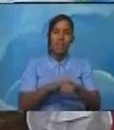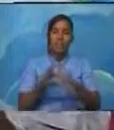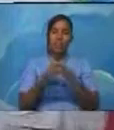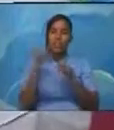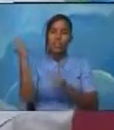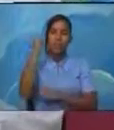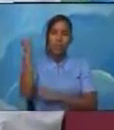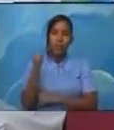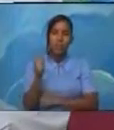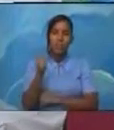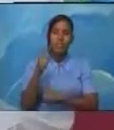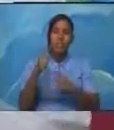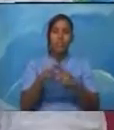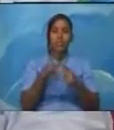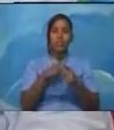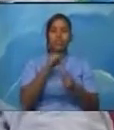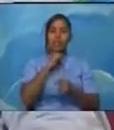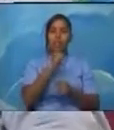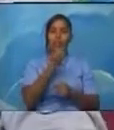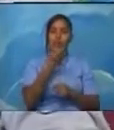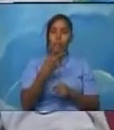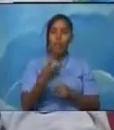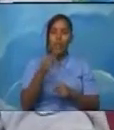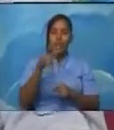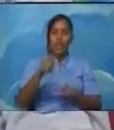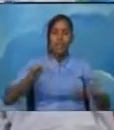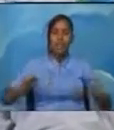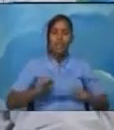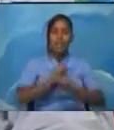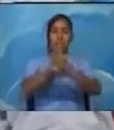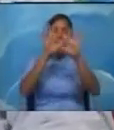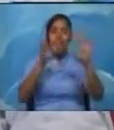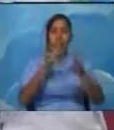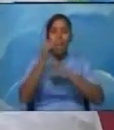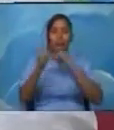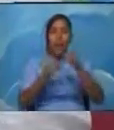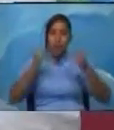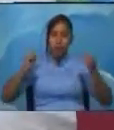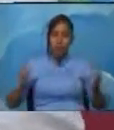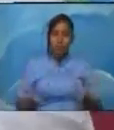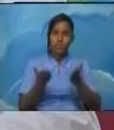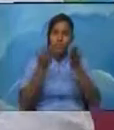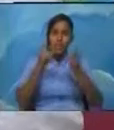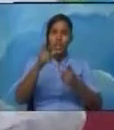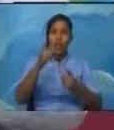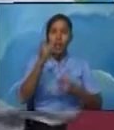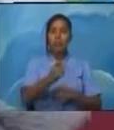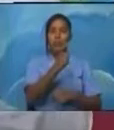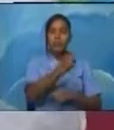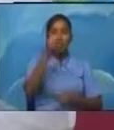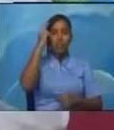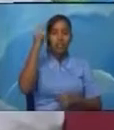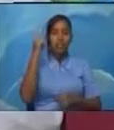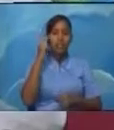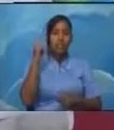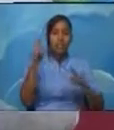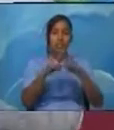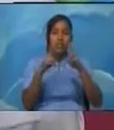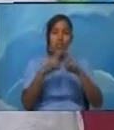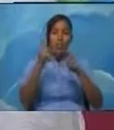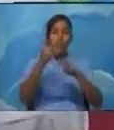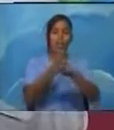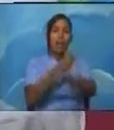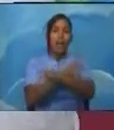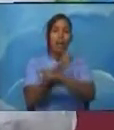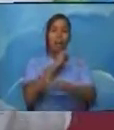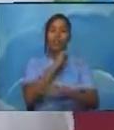la desobediencia. Entonces es bueno que en esta mañana hagamos análisis de eso. Porque mire, cuenta el 7, pues Jehová tu Dios te ha dado y